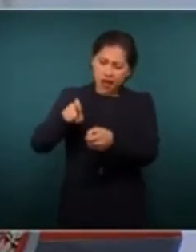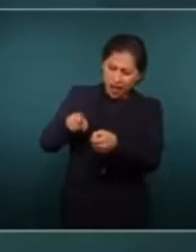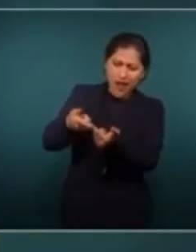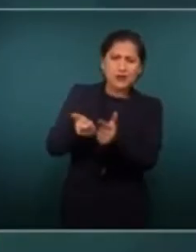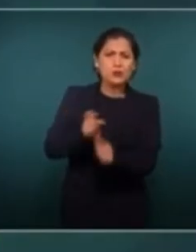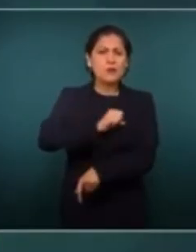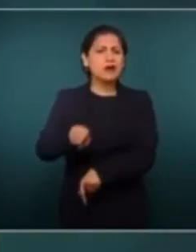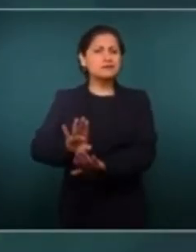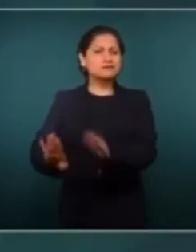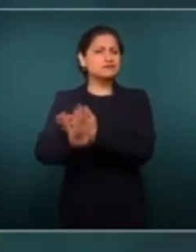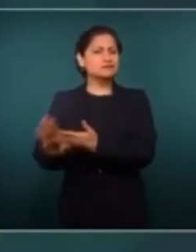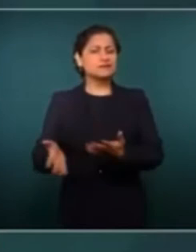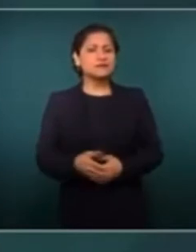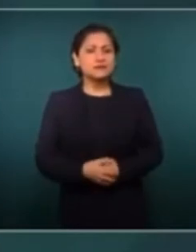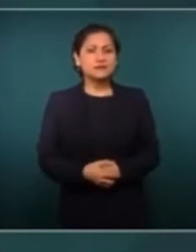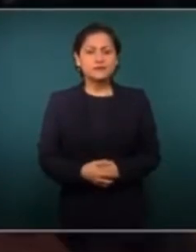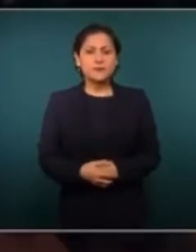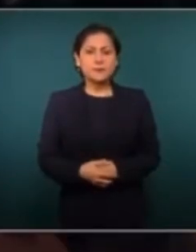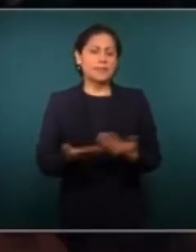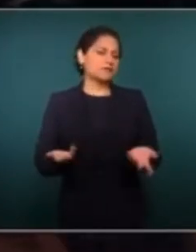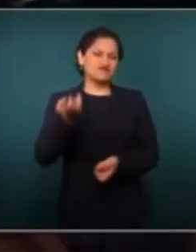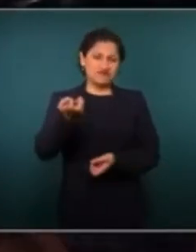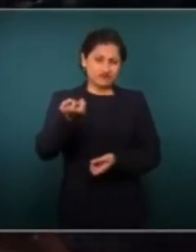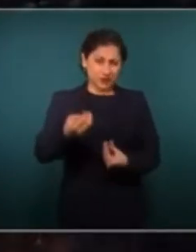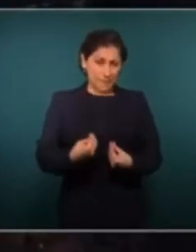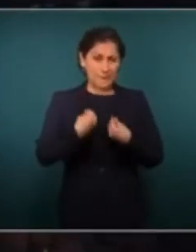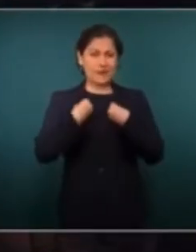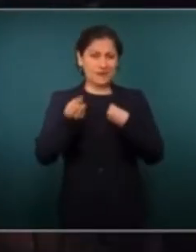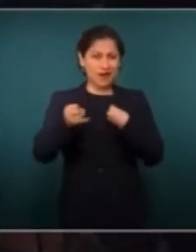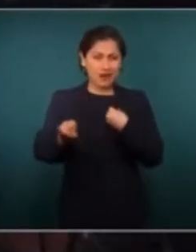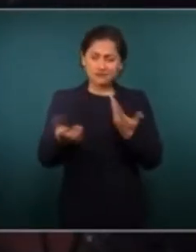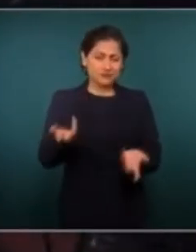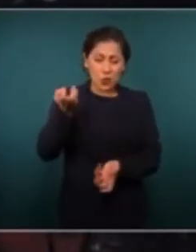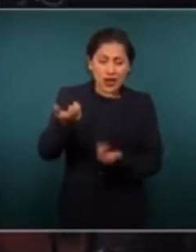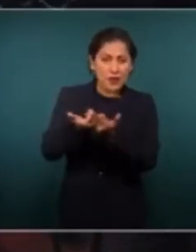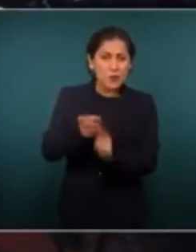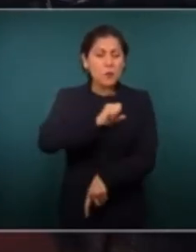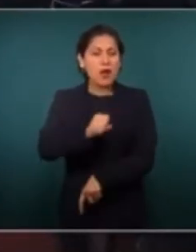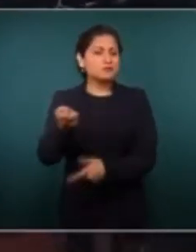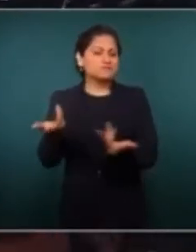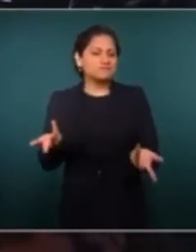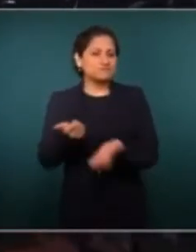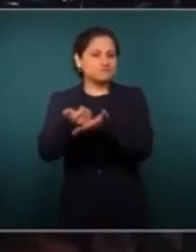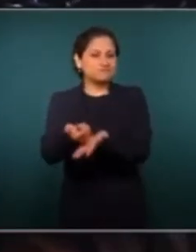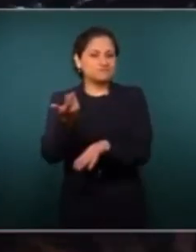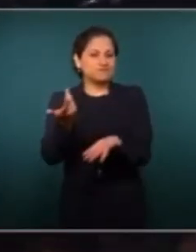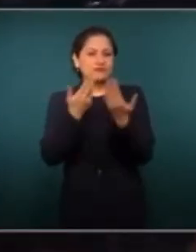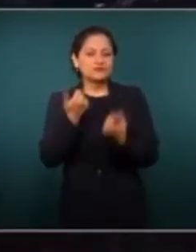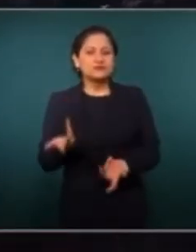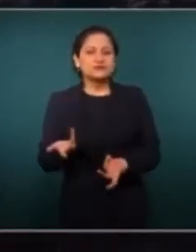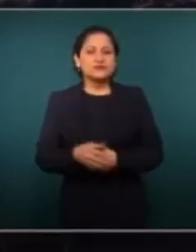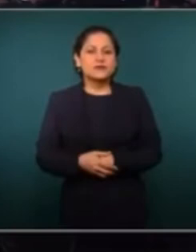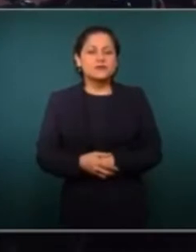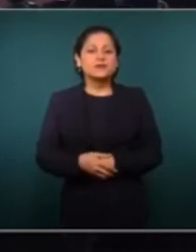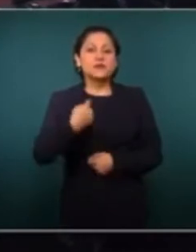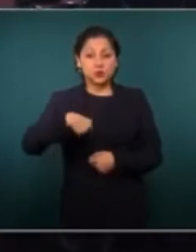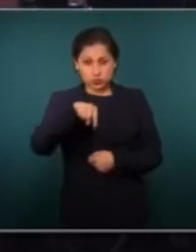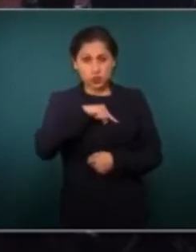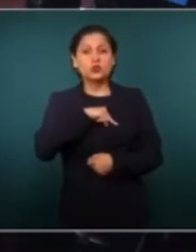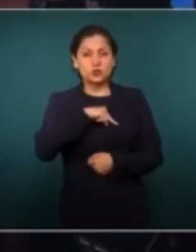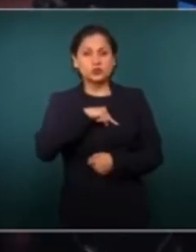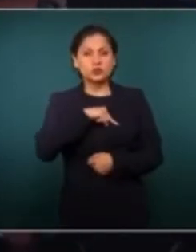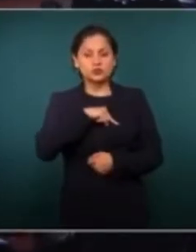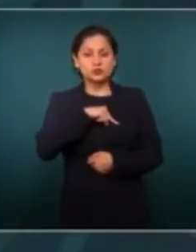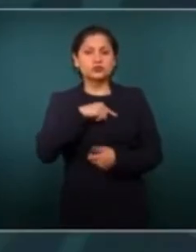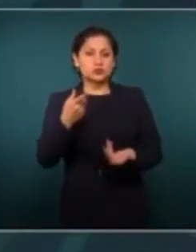esas actividades. Eso no es bueno. Nosotros vamos a ser